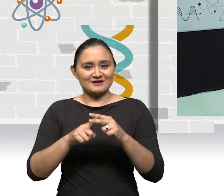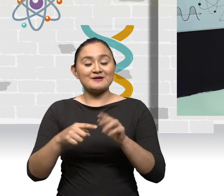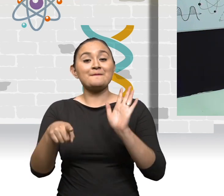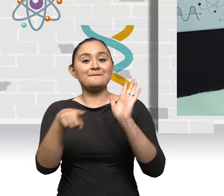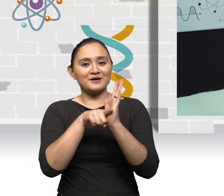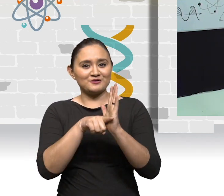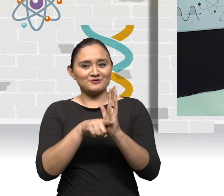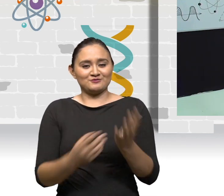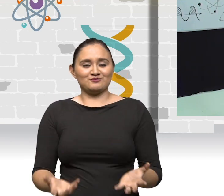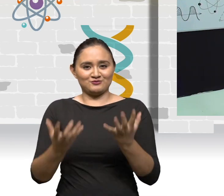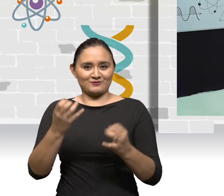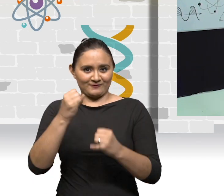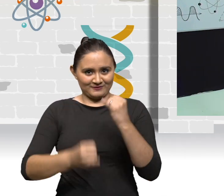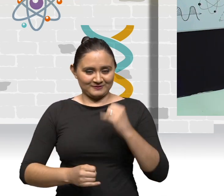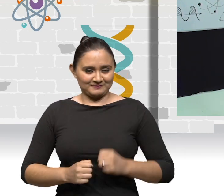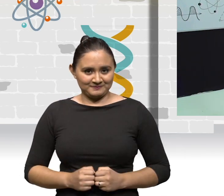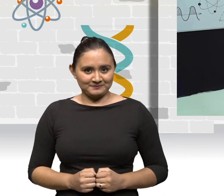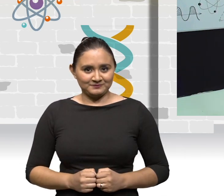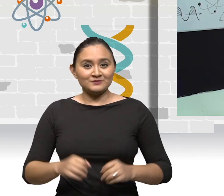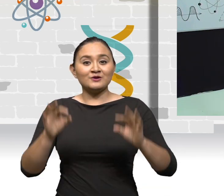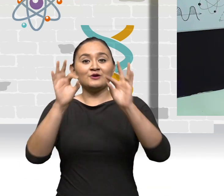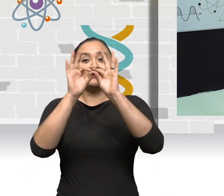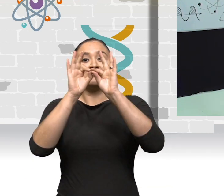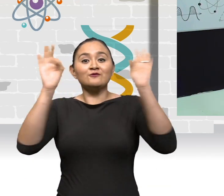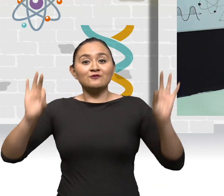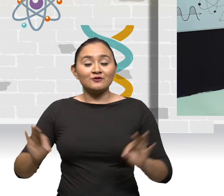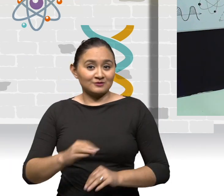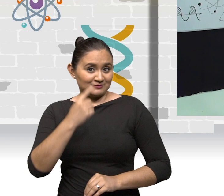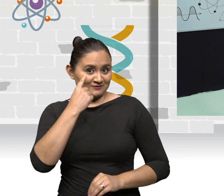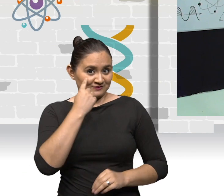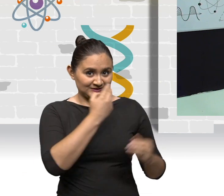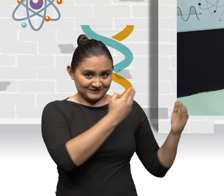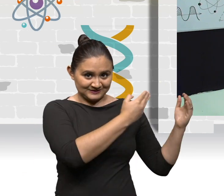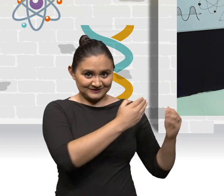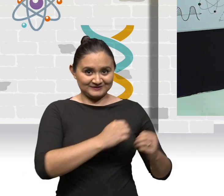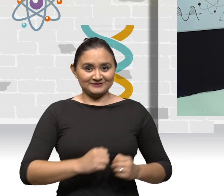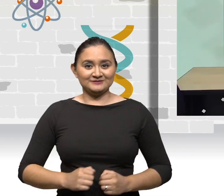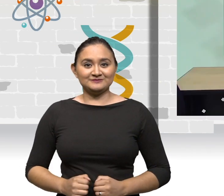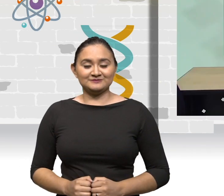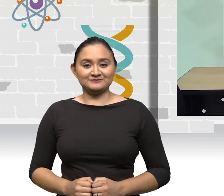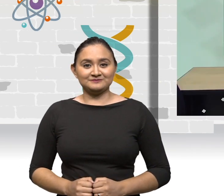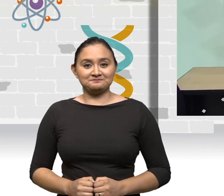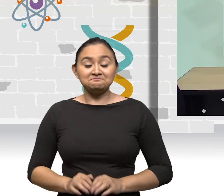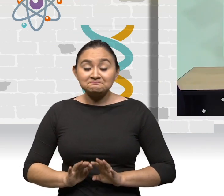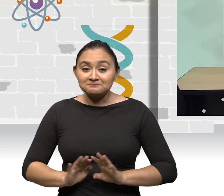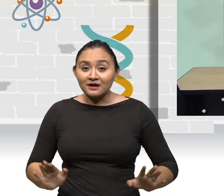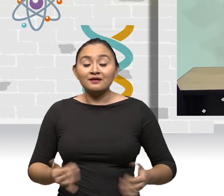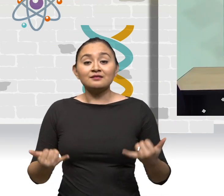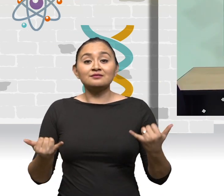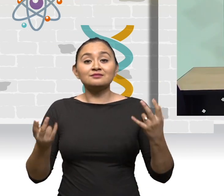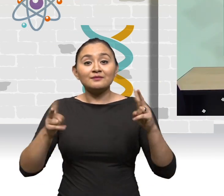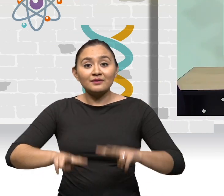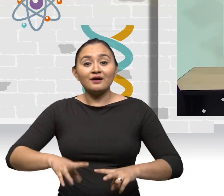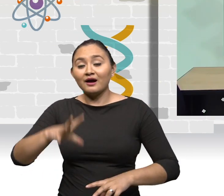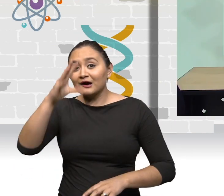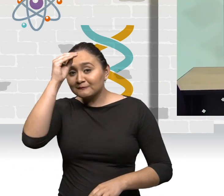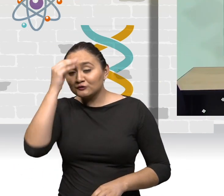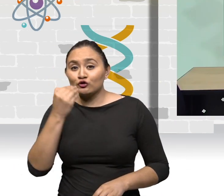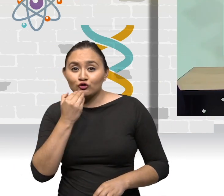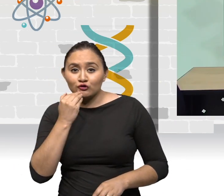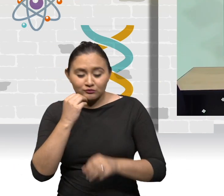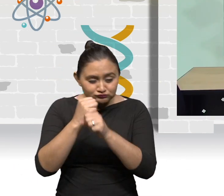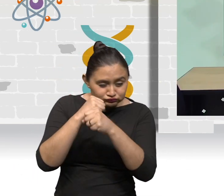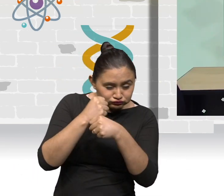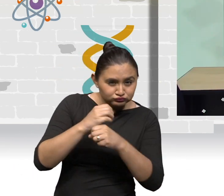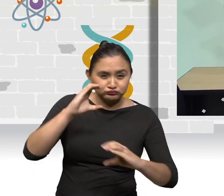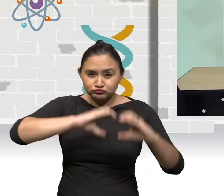dilución es la división entre el volumen final de la solución diluida sobre el volumen inicial. Finalmente vimos la aplicación de la dilución serial